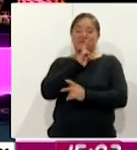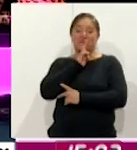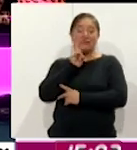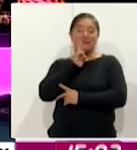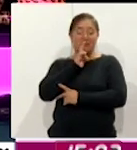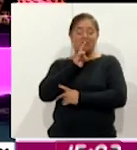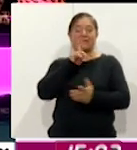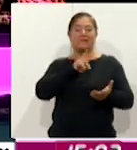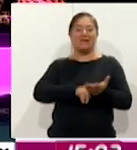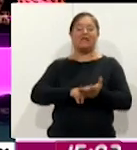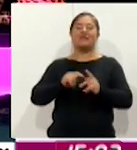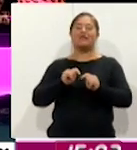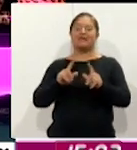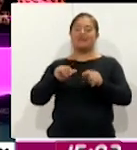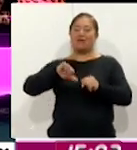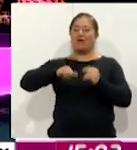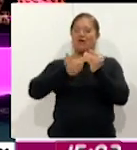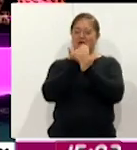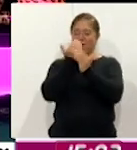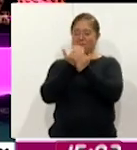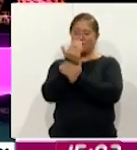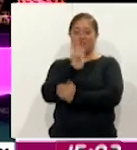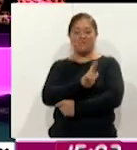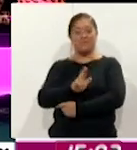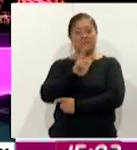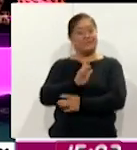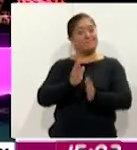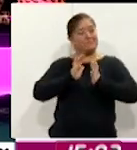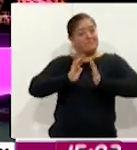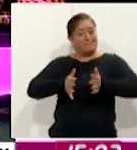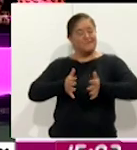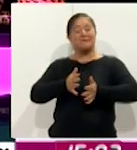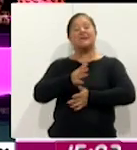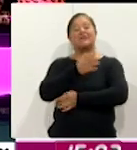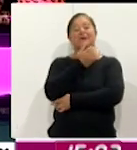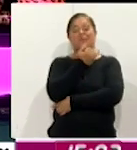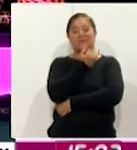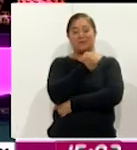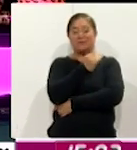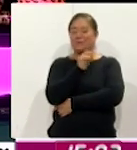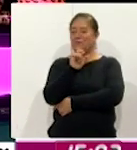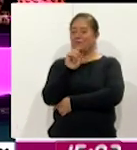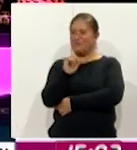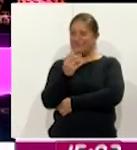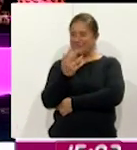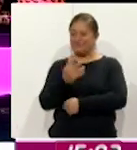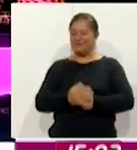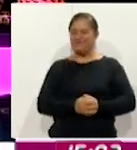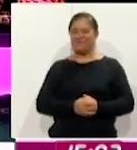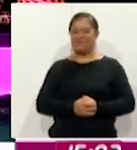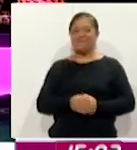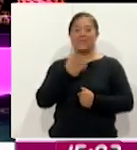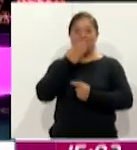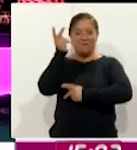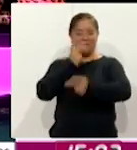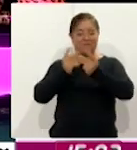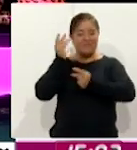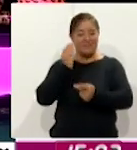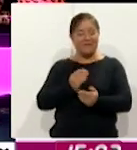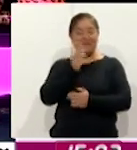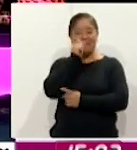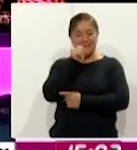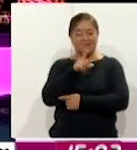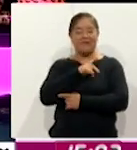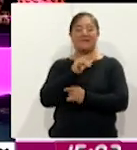ha sucedido en esta mañana de martes ya, martes 25 de junio. Bien, pues le damos la bienvenida también a